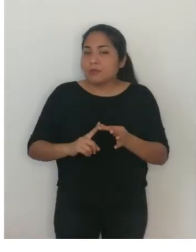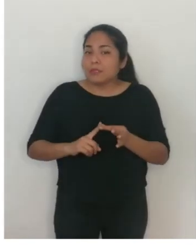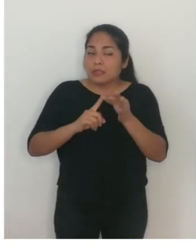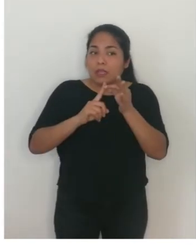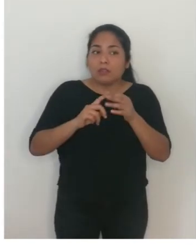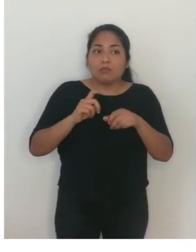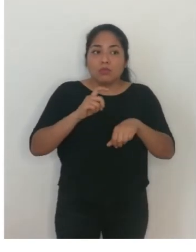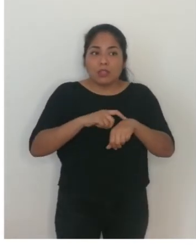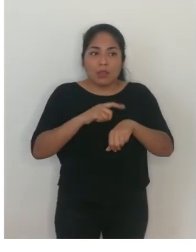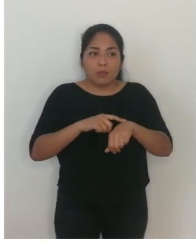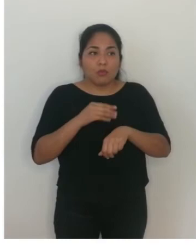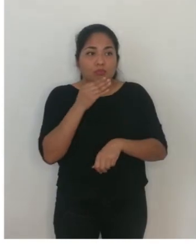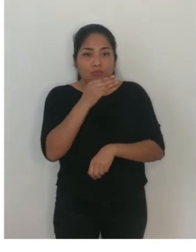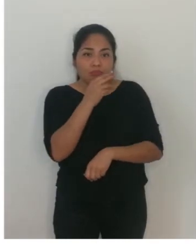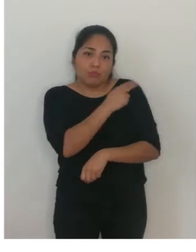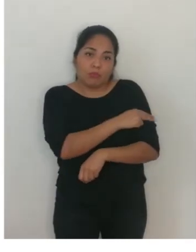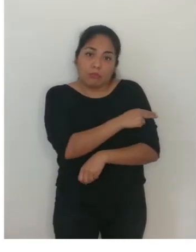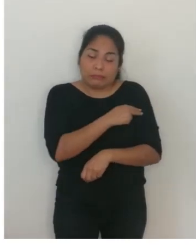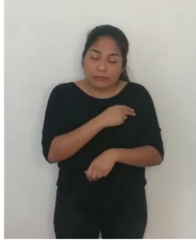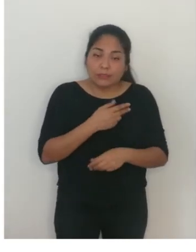pasando por un tratamiento activo